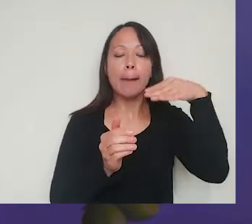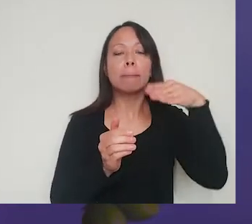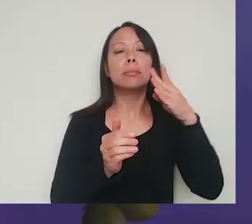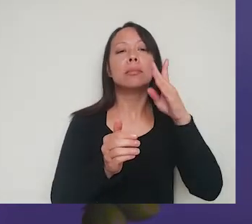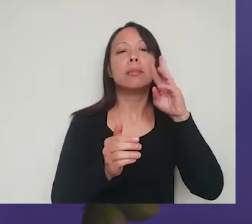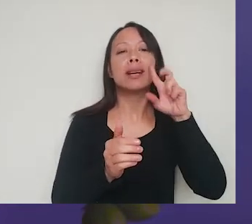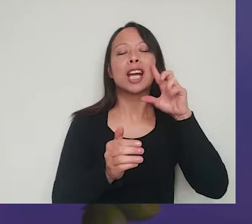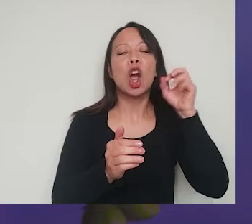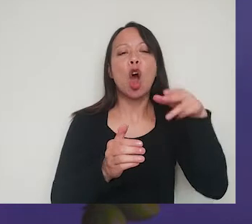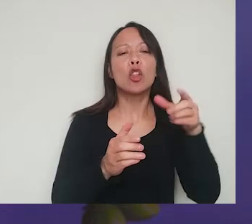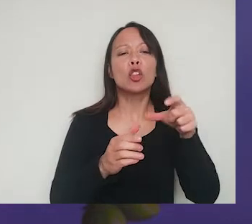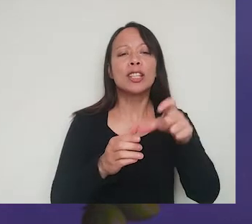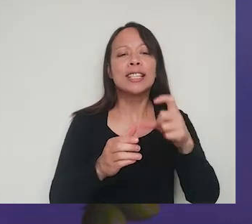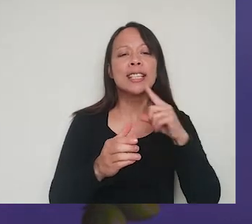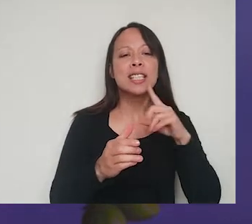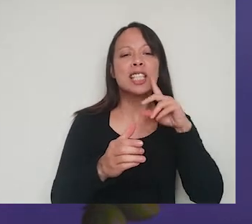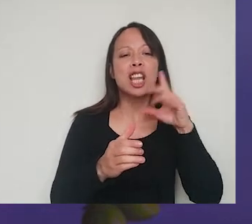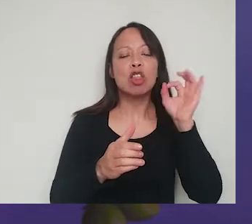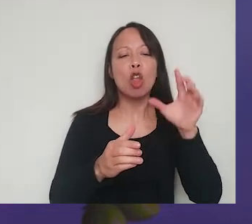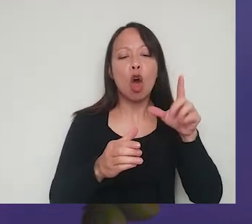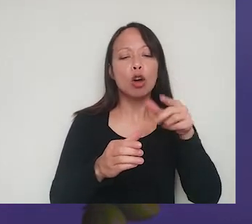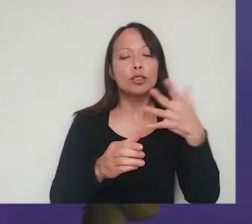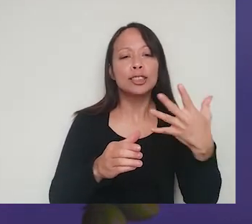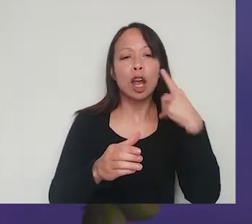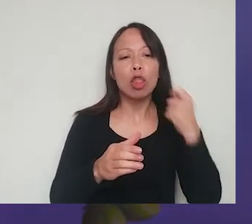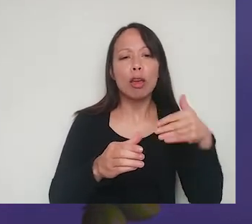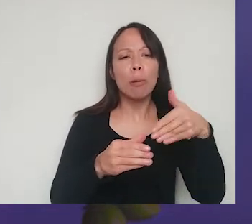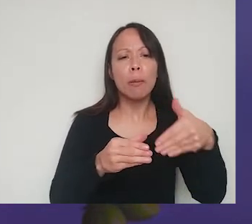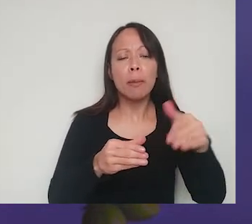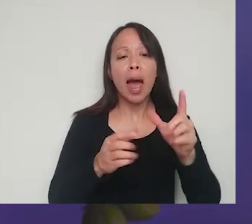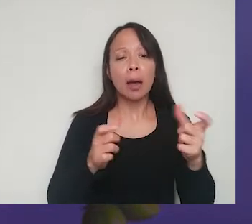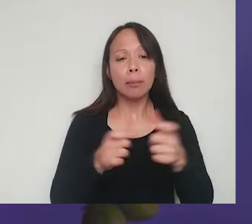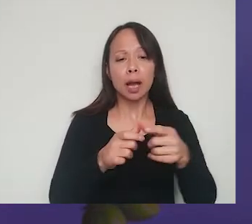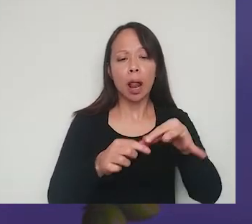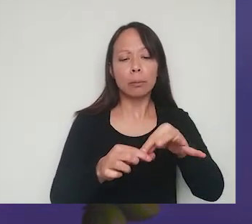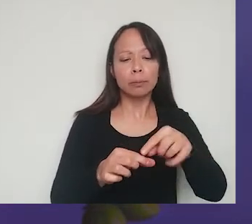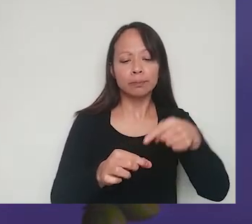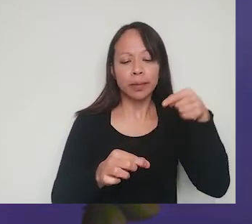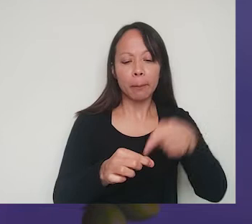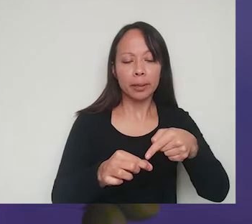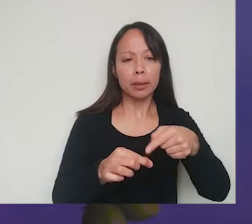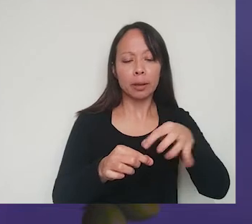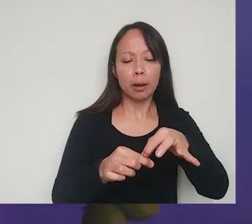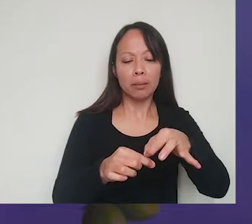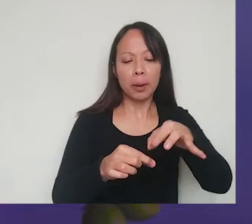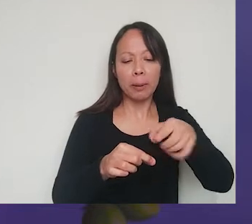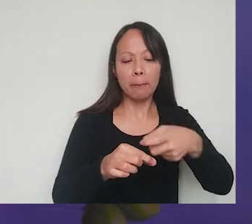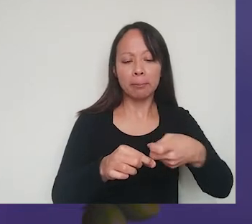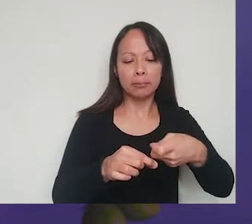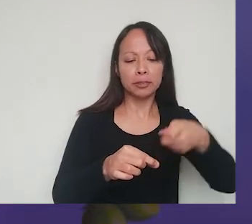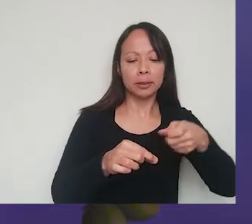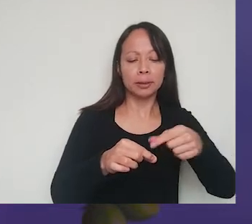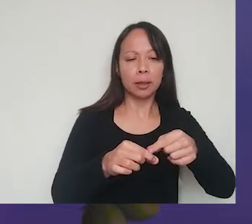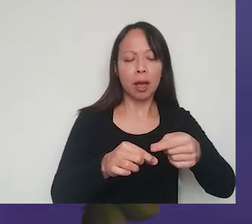forman embriones y en la etapa de blastocisto, que es alrededor de los 5 días, se procede a su biopsia, ¿sí? Se los punza